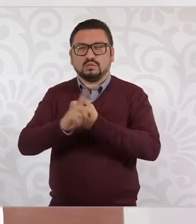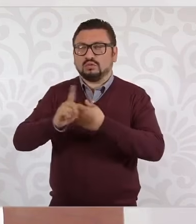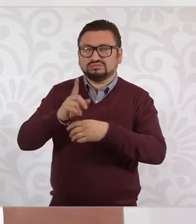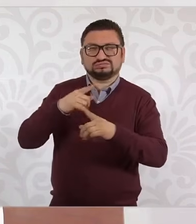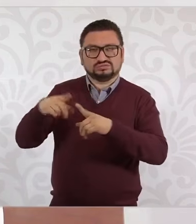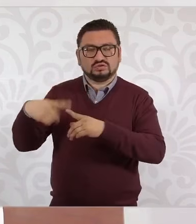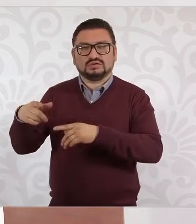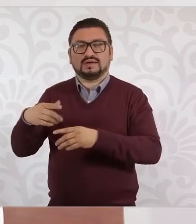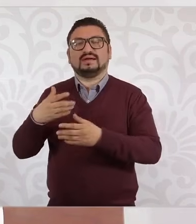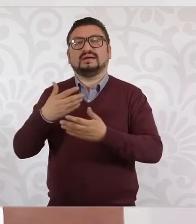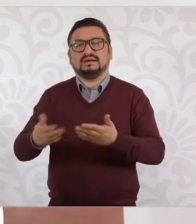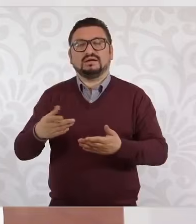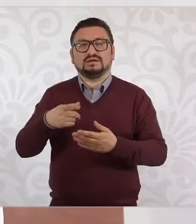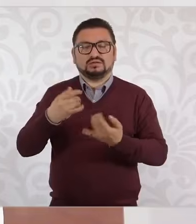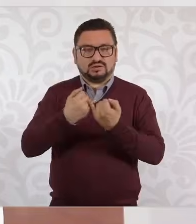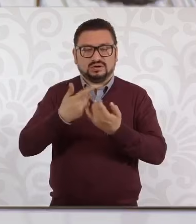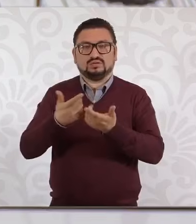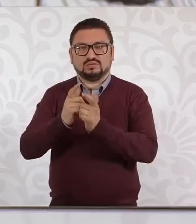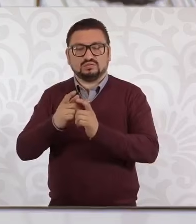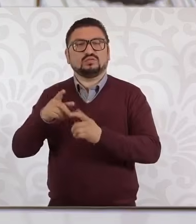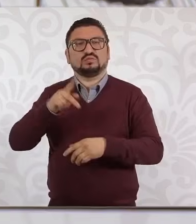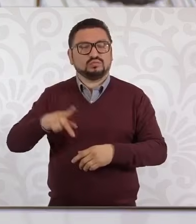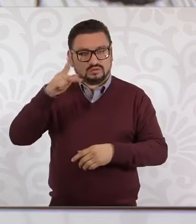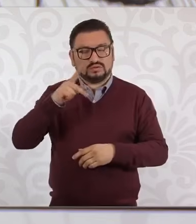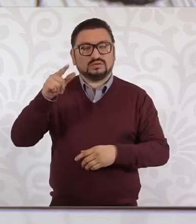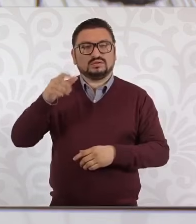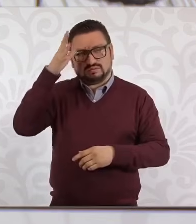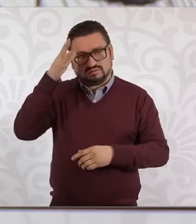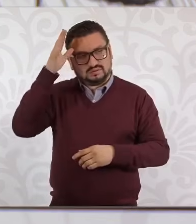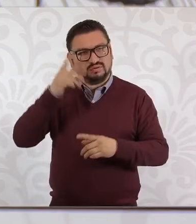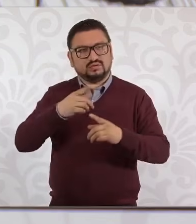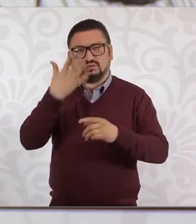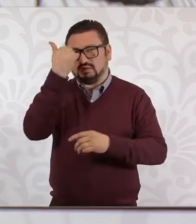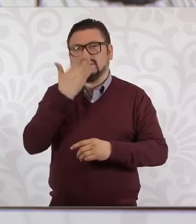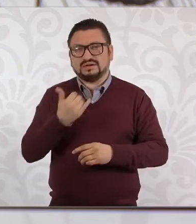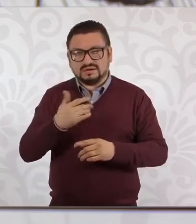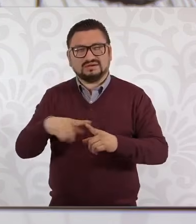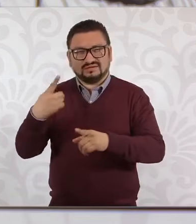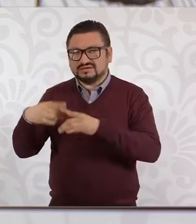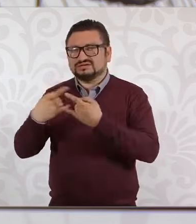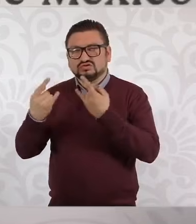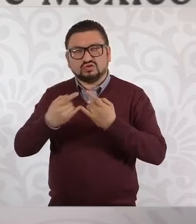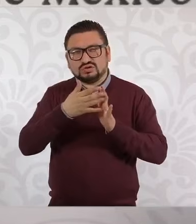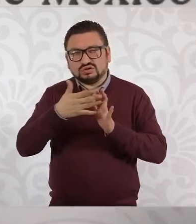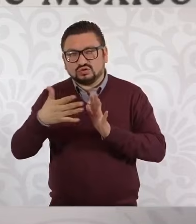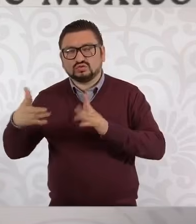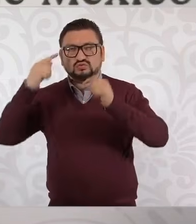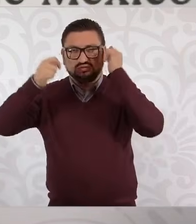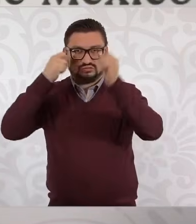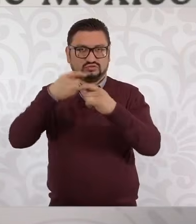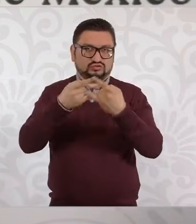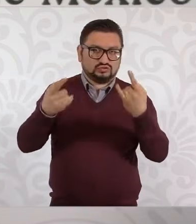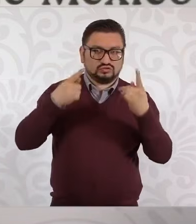con la explotación al pueblo maya, la guerra de casta, así como posteriormente se desarrolló. Es decir, es turismo histórico,